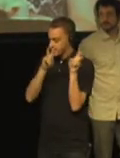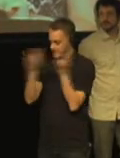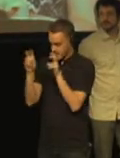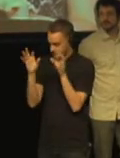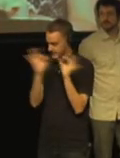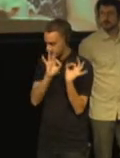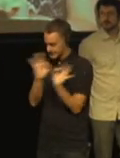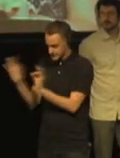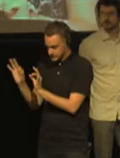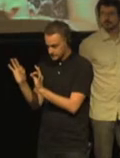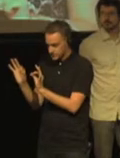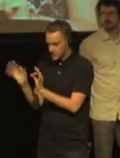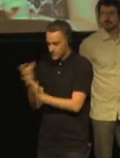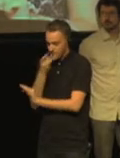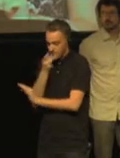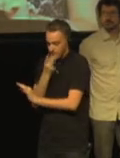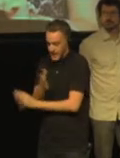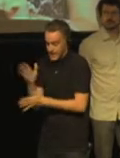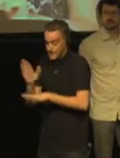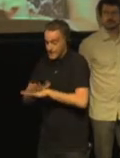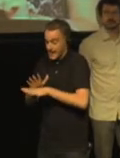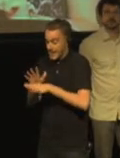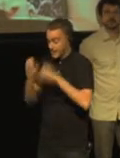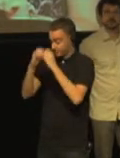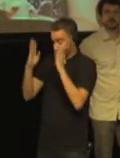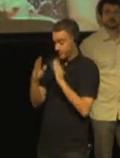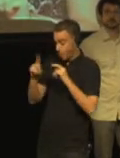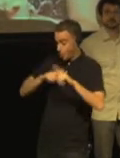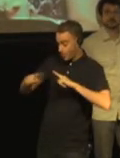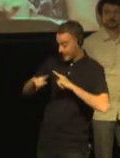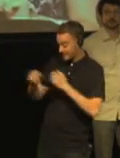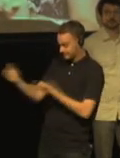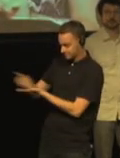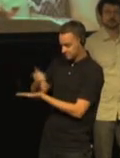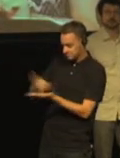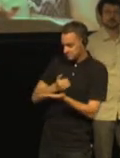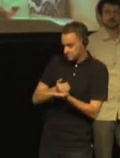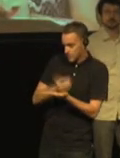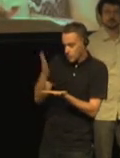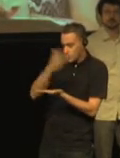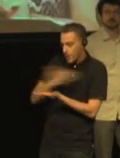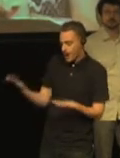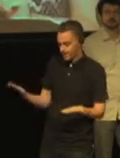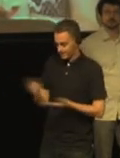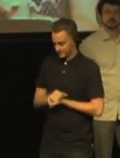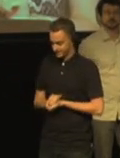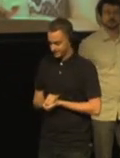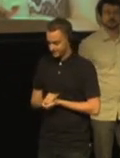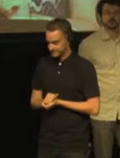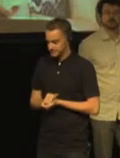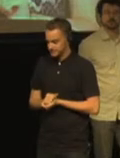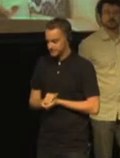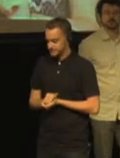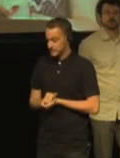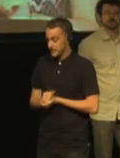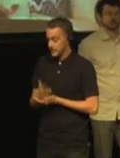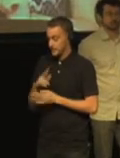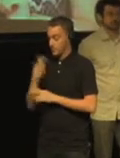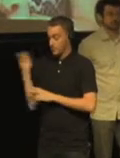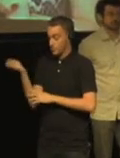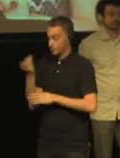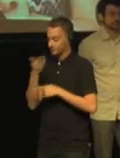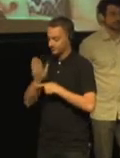por parte de las organizaciones sordociegas, pues tampoco los tenemos. Esto nos permitiría poner en el punto de mira nuestros recursos de manera más eficaz y